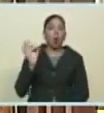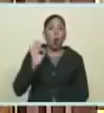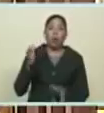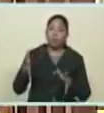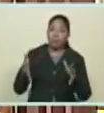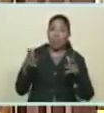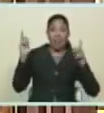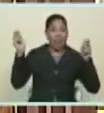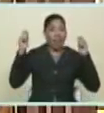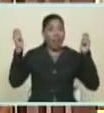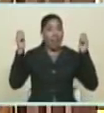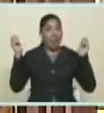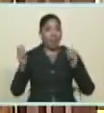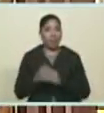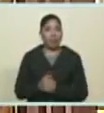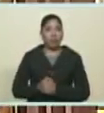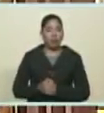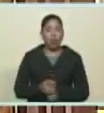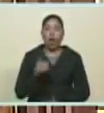ustedes.